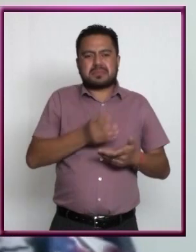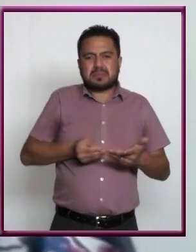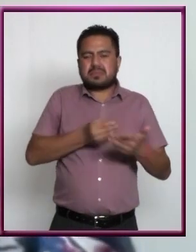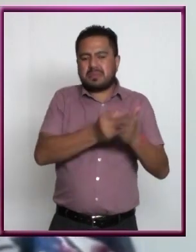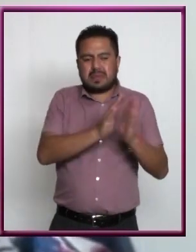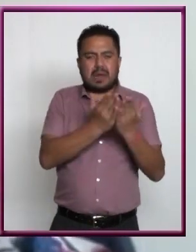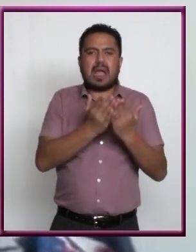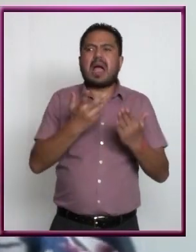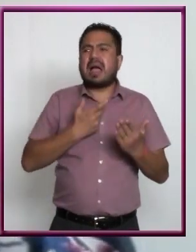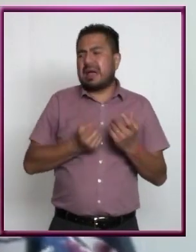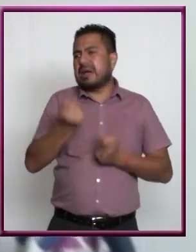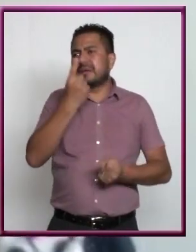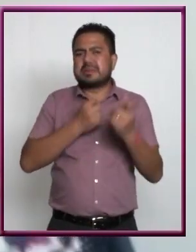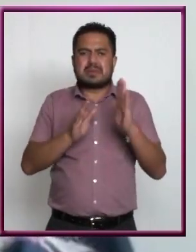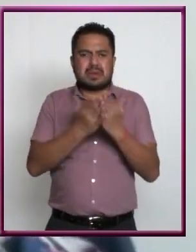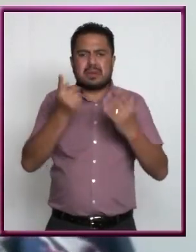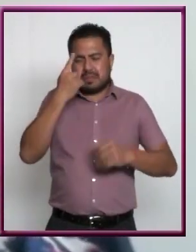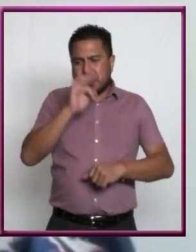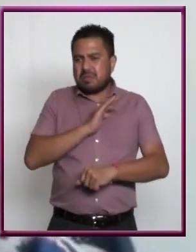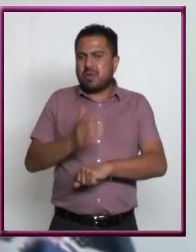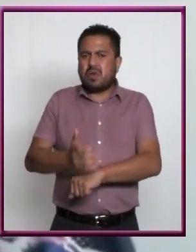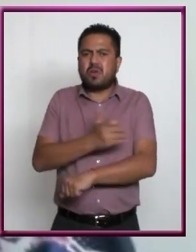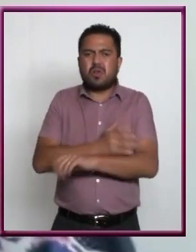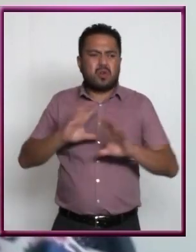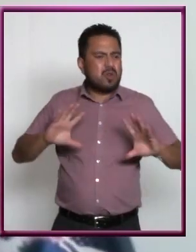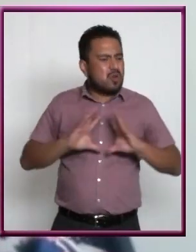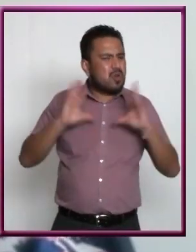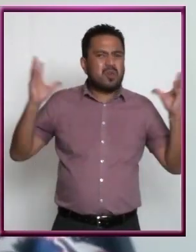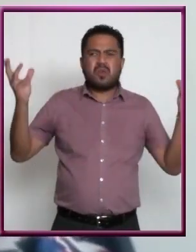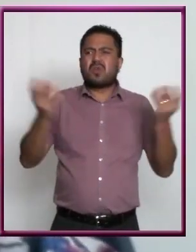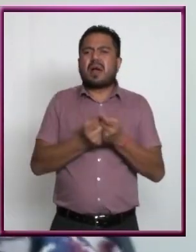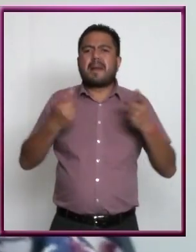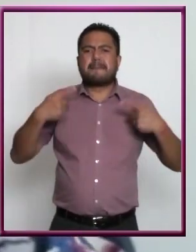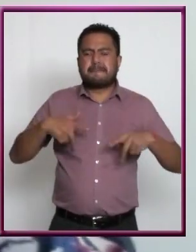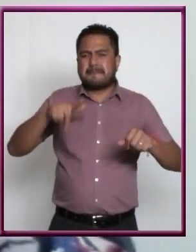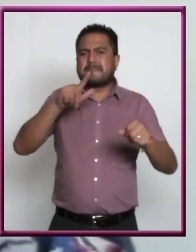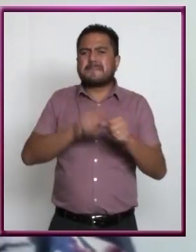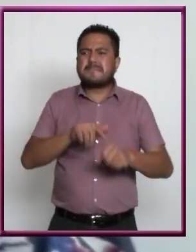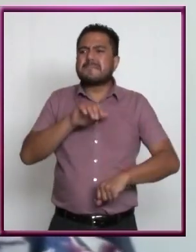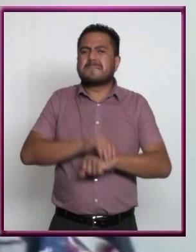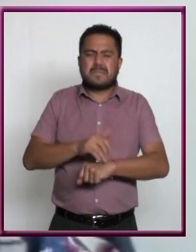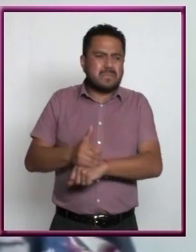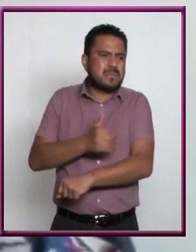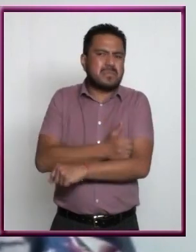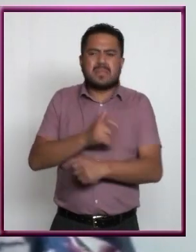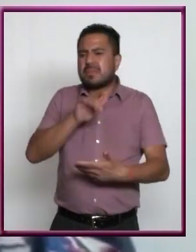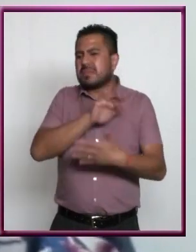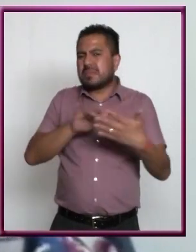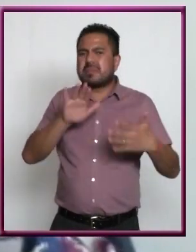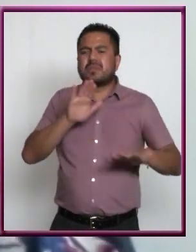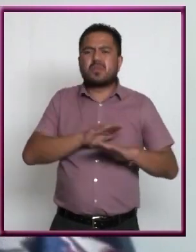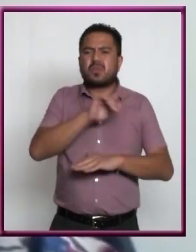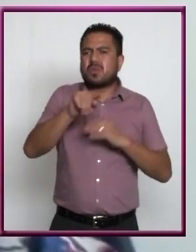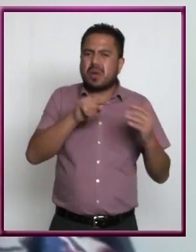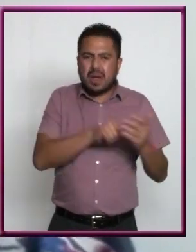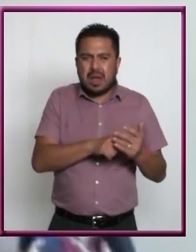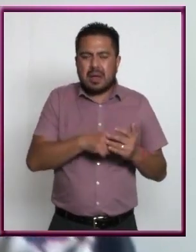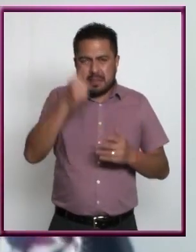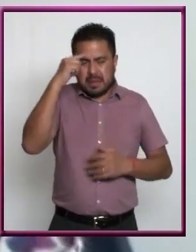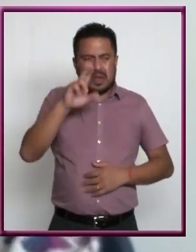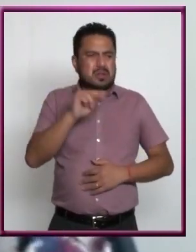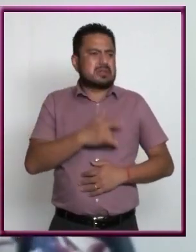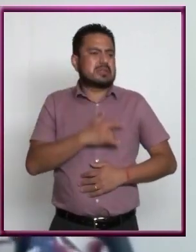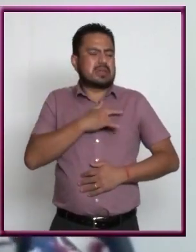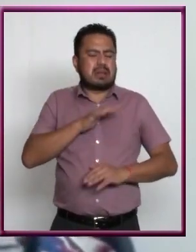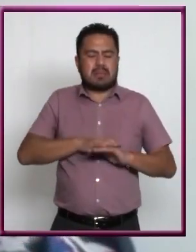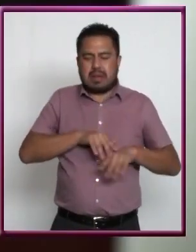los libros. Y hay libros para acompañarse por todo tipo de personajes, de amigos, de compañeros, de aventuras, de lugares, para no